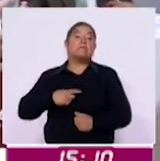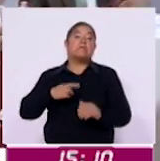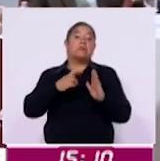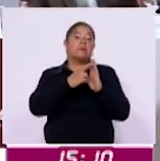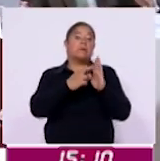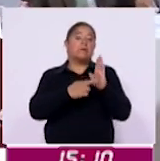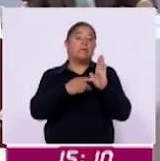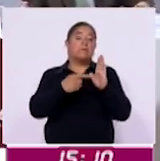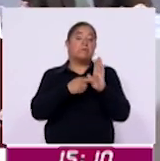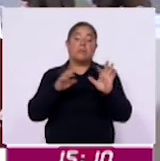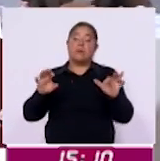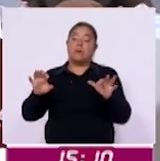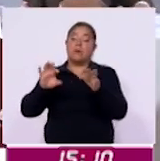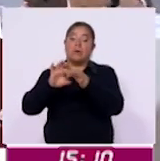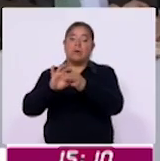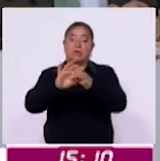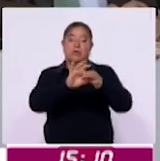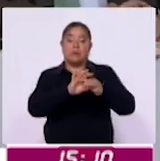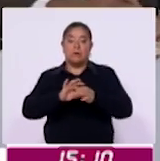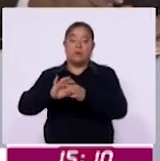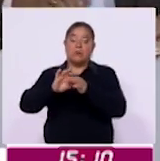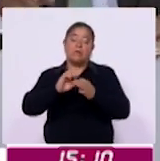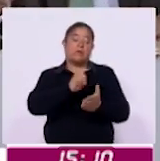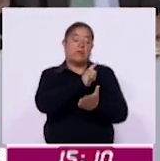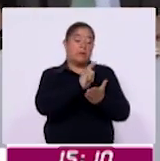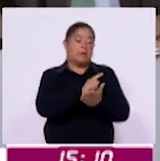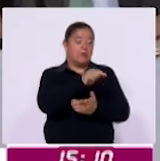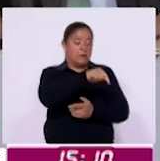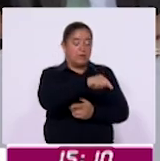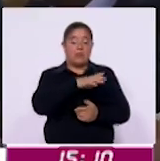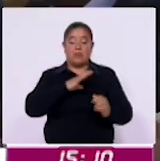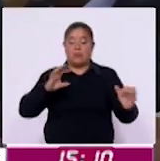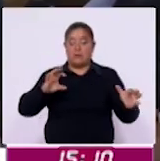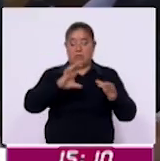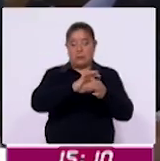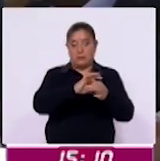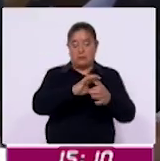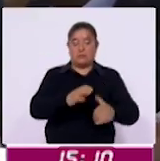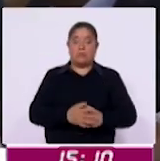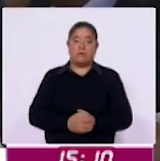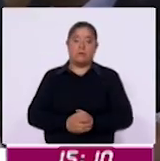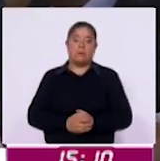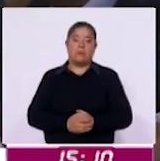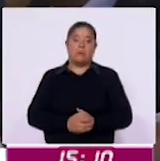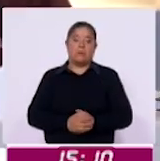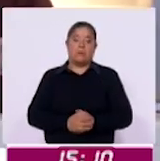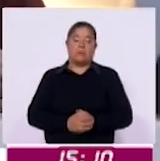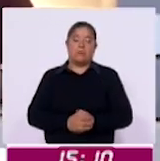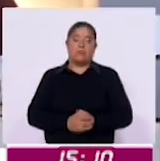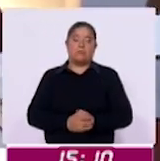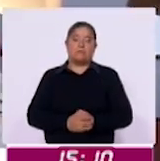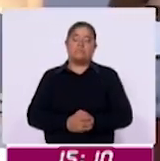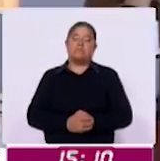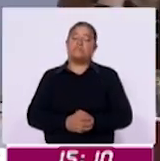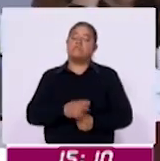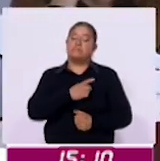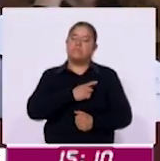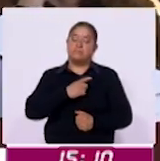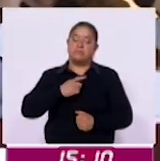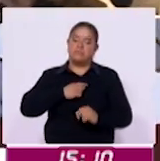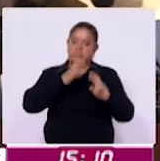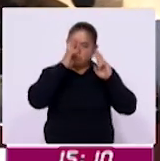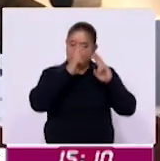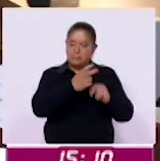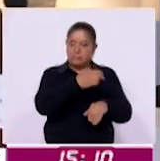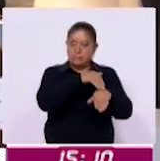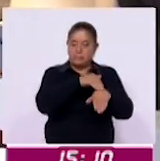en concordancia con lo indicado en la legislación federal aplicable, en su caso, armonizar los existentes. Además, en coordinación